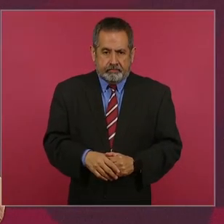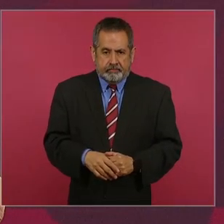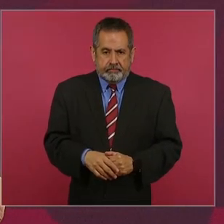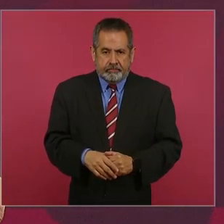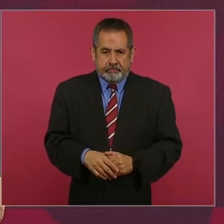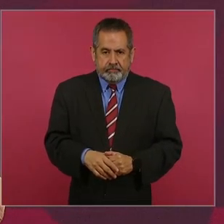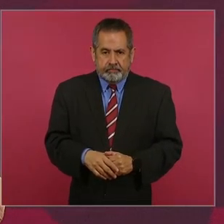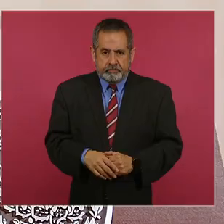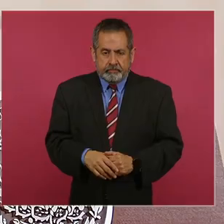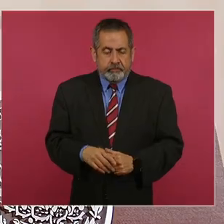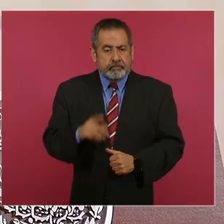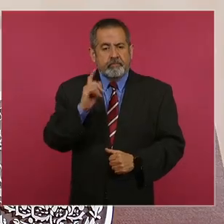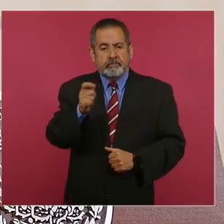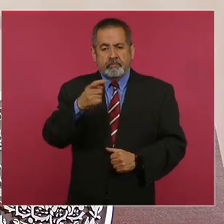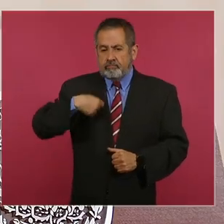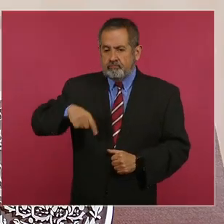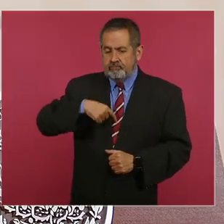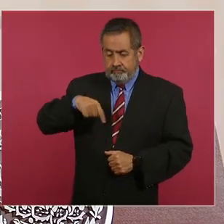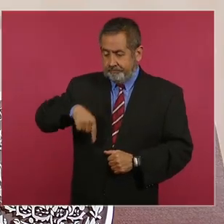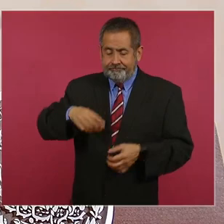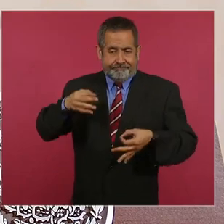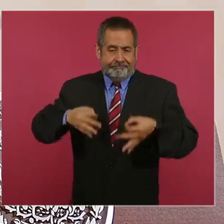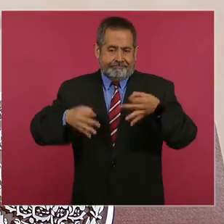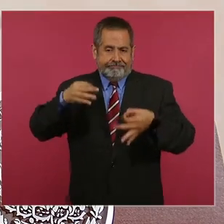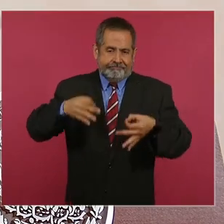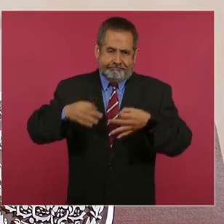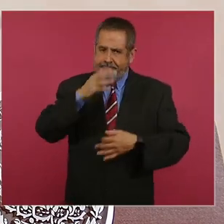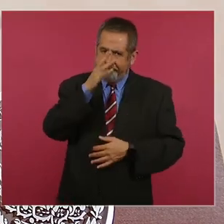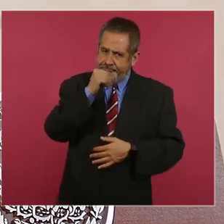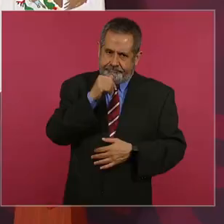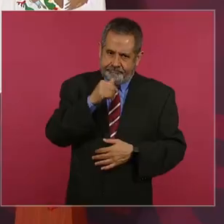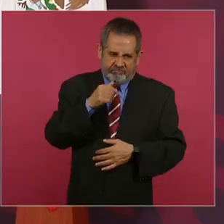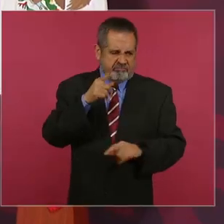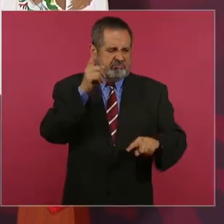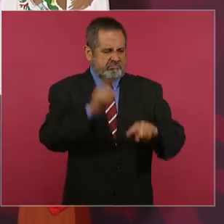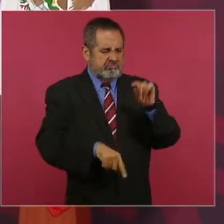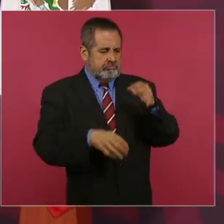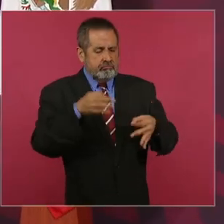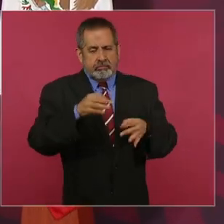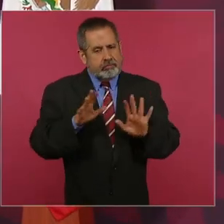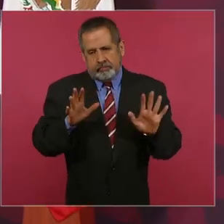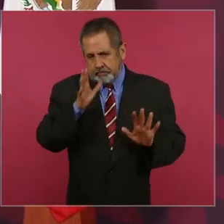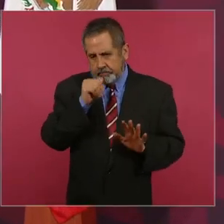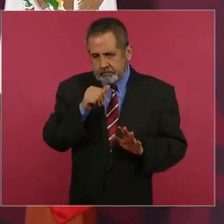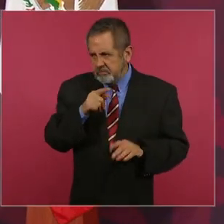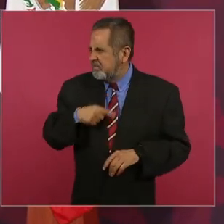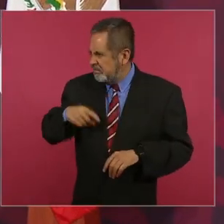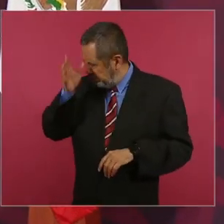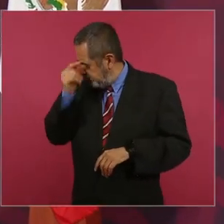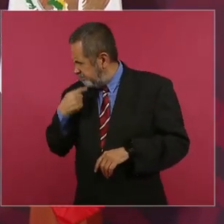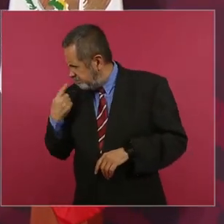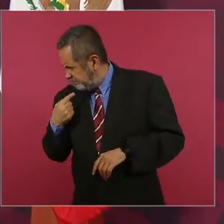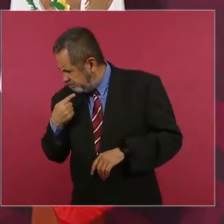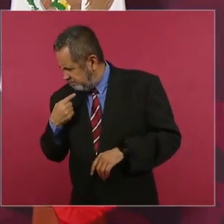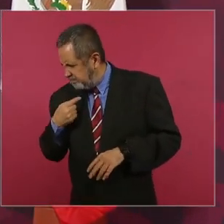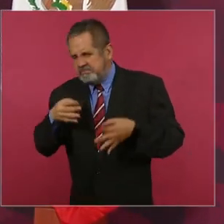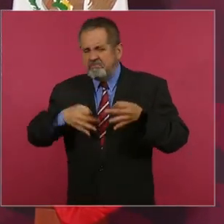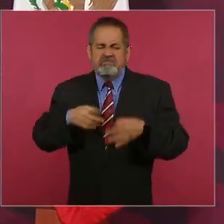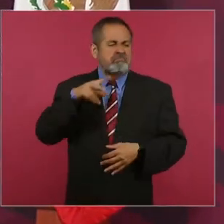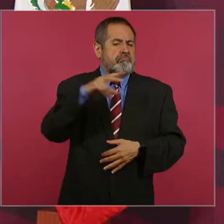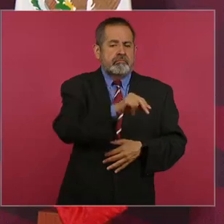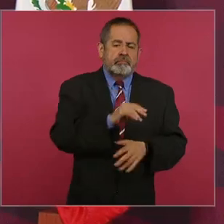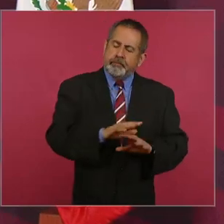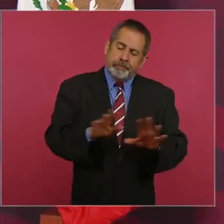no somos aquí tribunal o sea no podemos hacer ningún juicio sumario además son temas